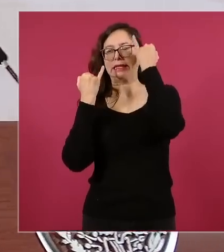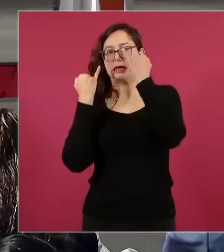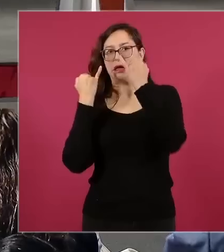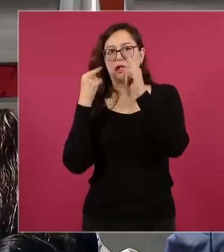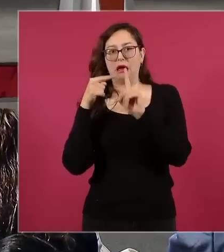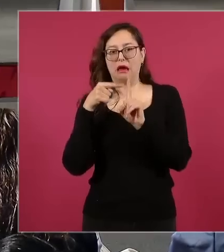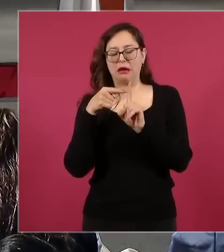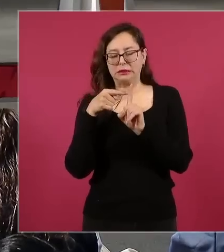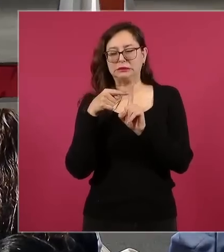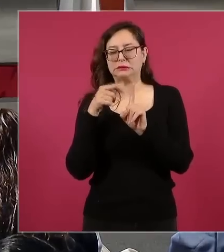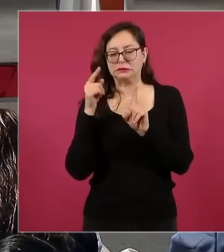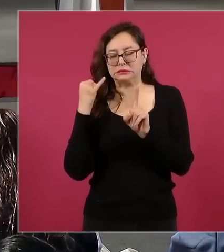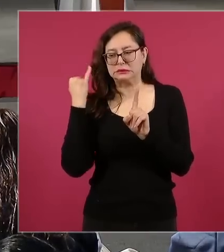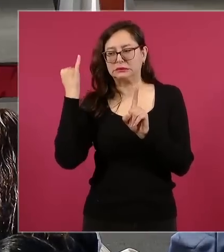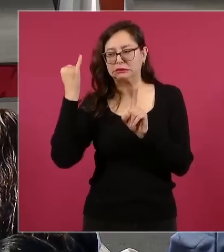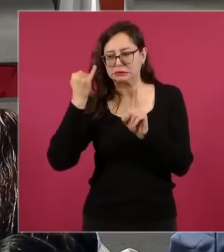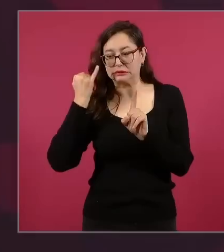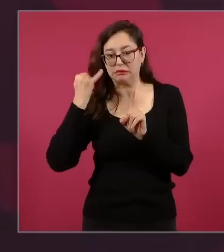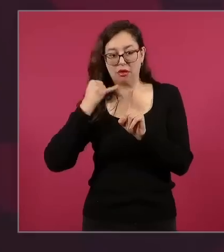ver